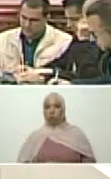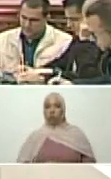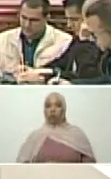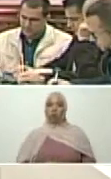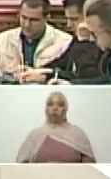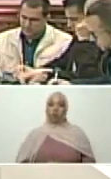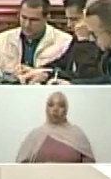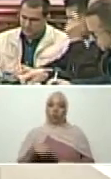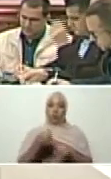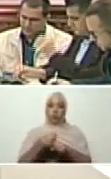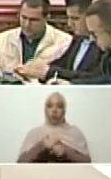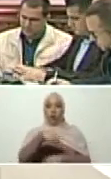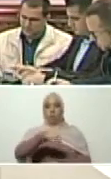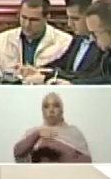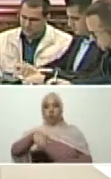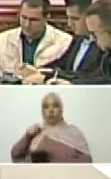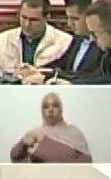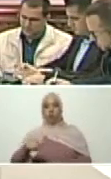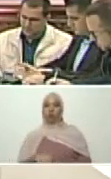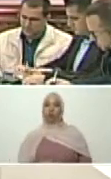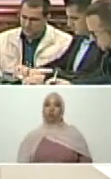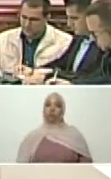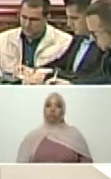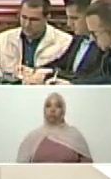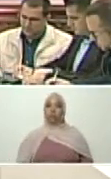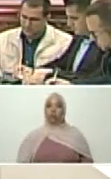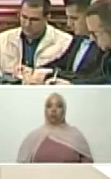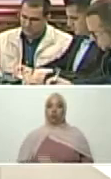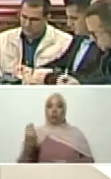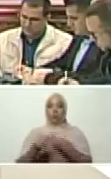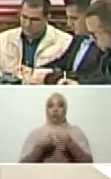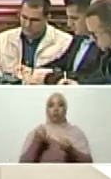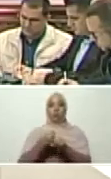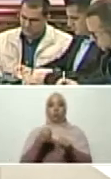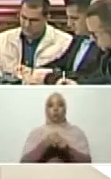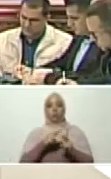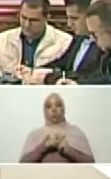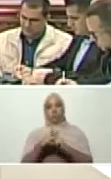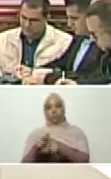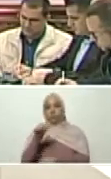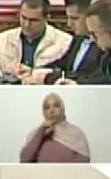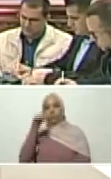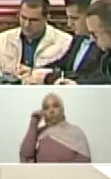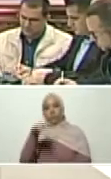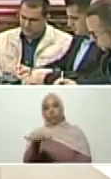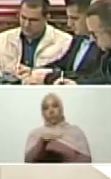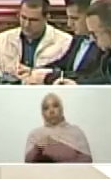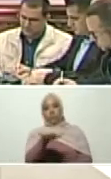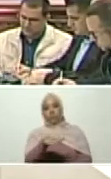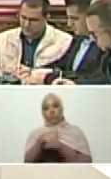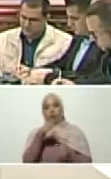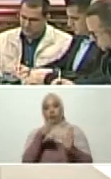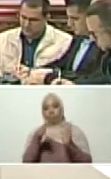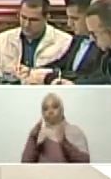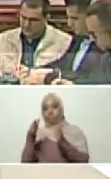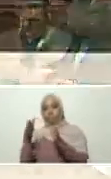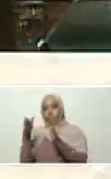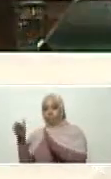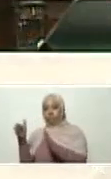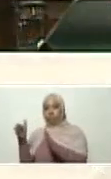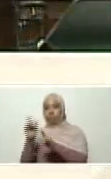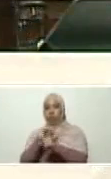y gente inclusive. Yo siempre he creído en entregarle el poder al pueblo organizado